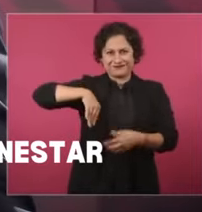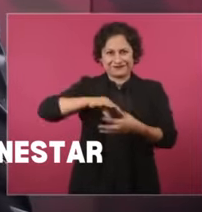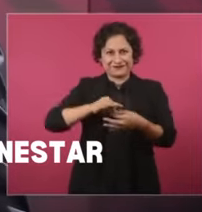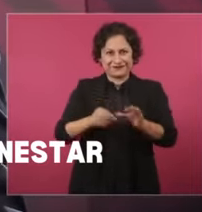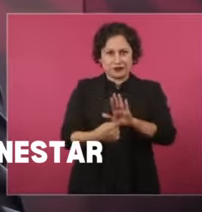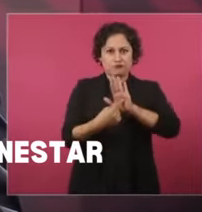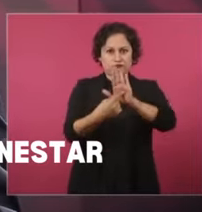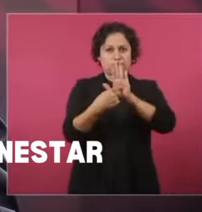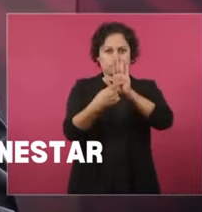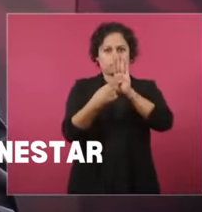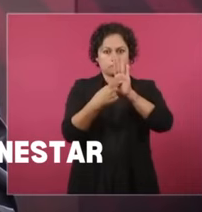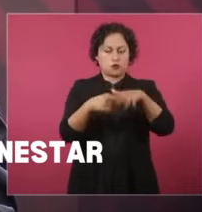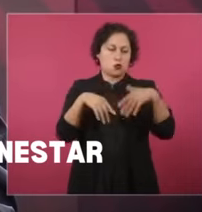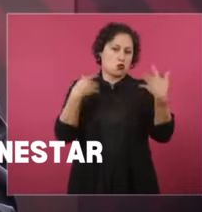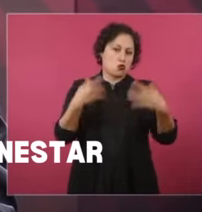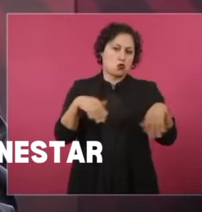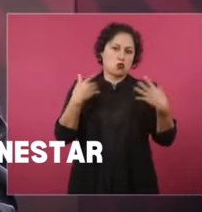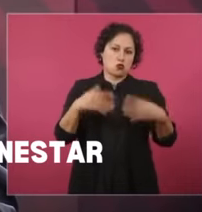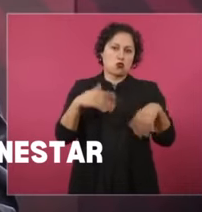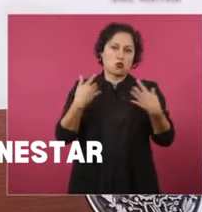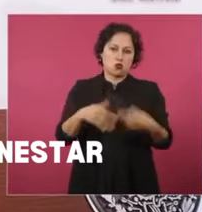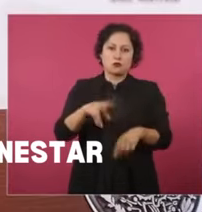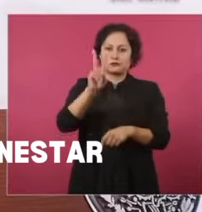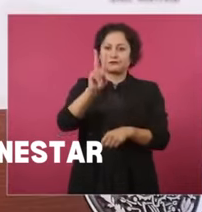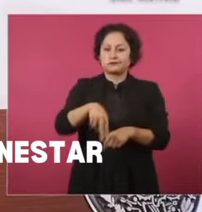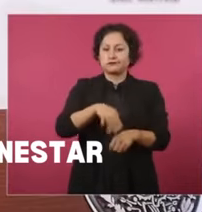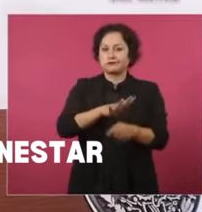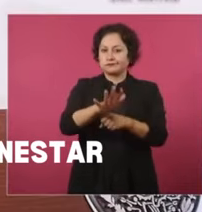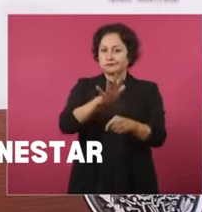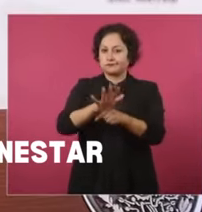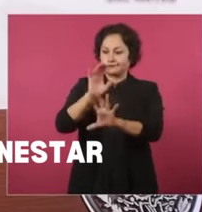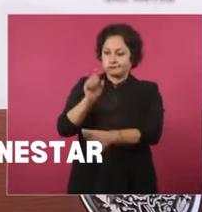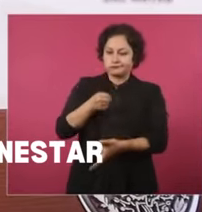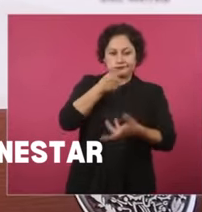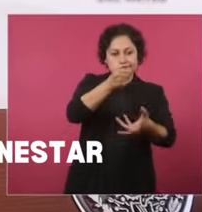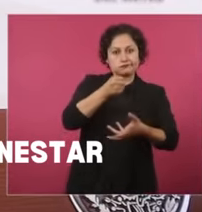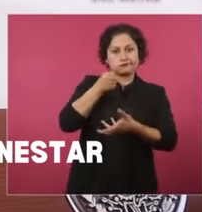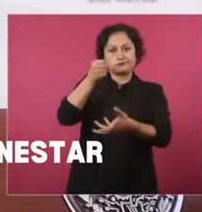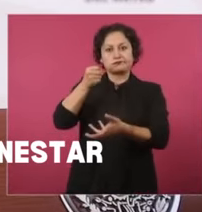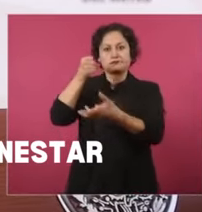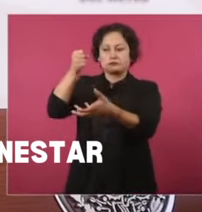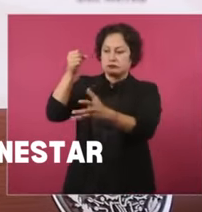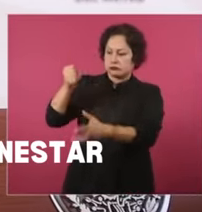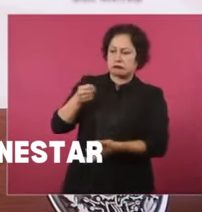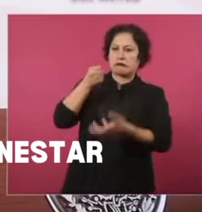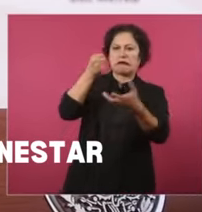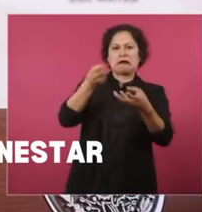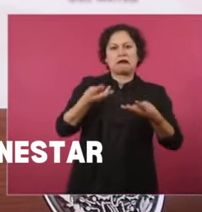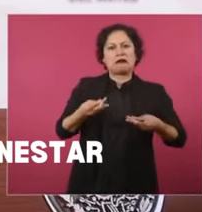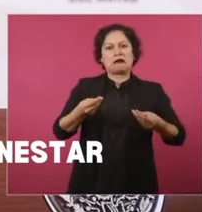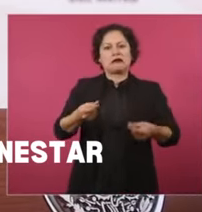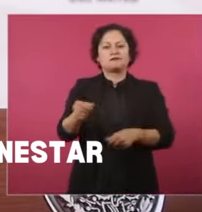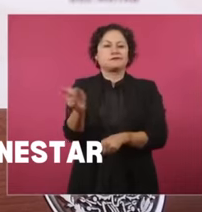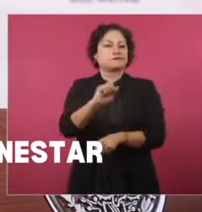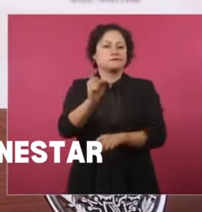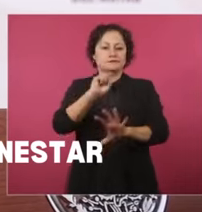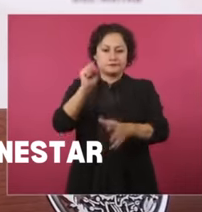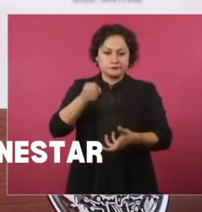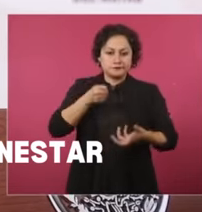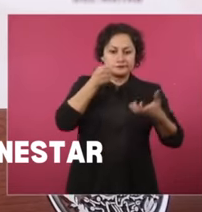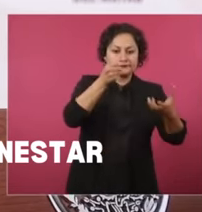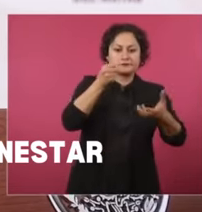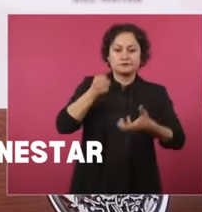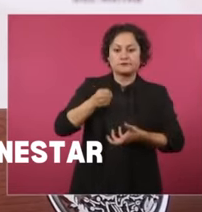bastante suficiente, que se justifica, no es gasto, es inversión, sino lo que